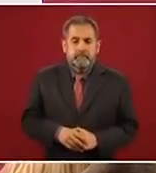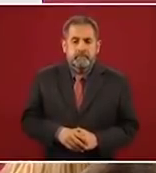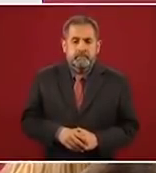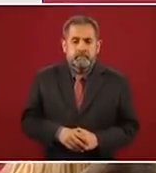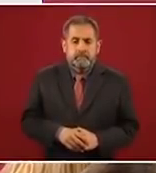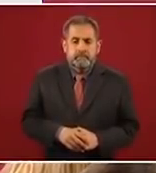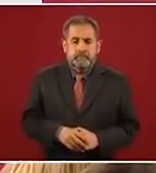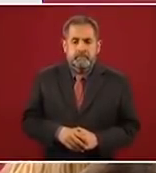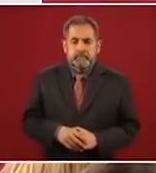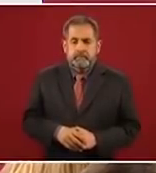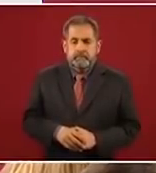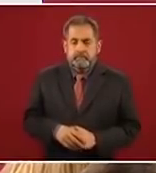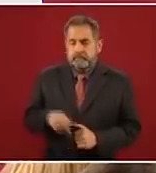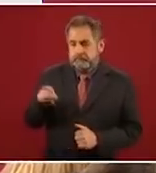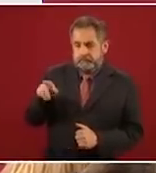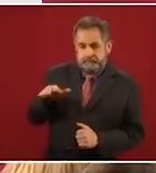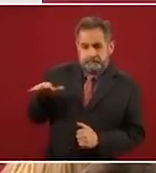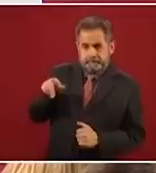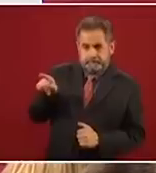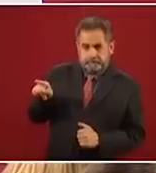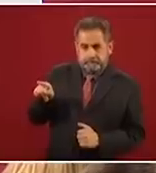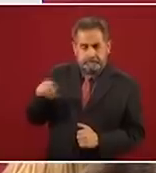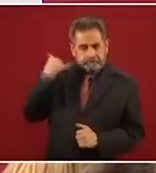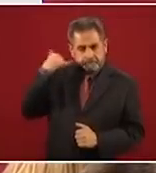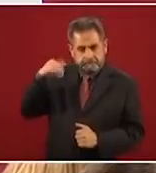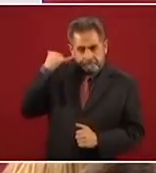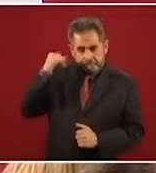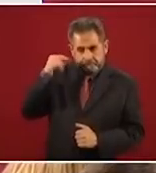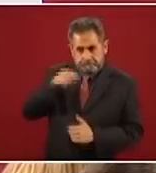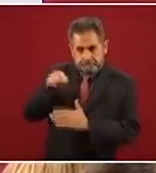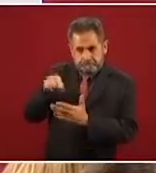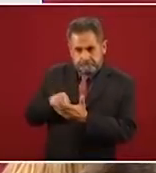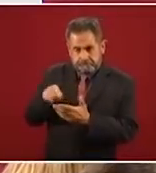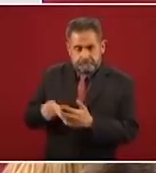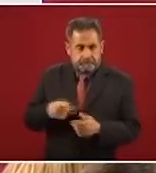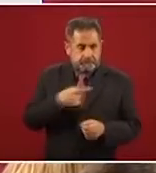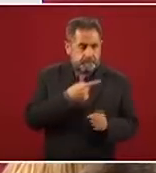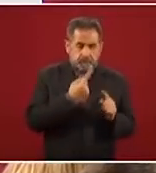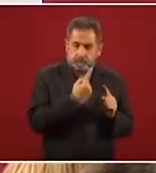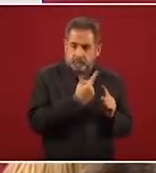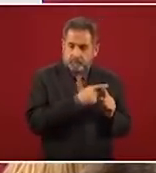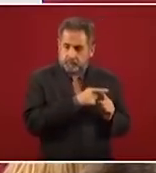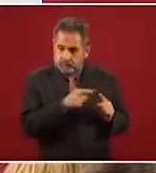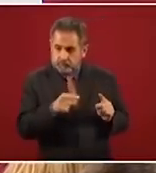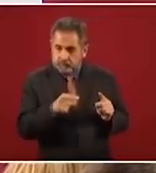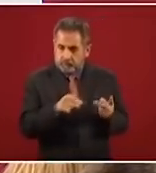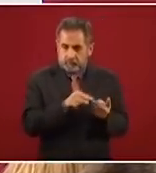ahí está Izamal, Yucatán, es el segundo,